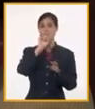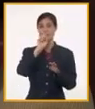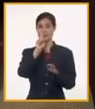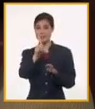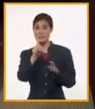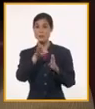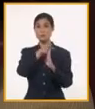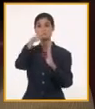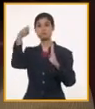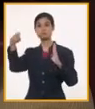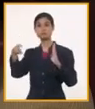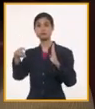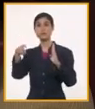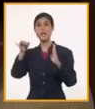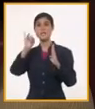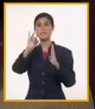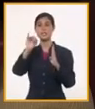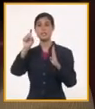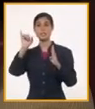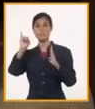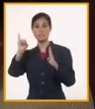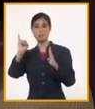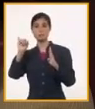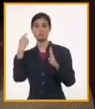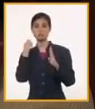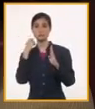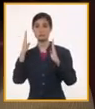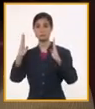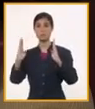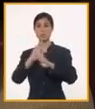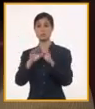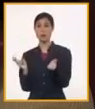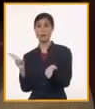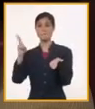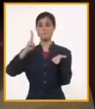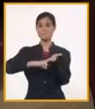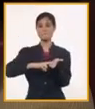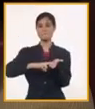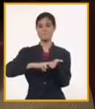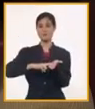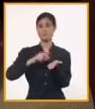el 75. Sí. Y bueno, ahí me hicieron miembro del Buró Político.